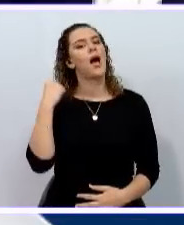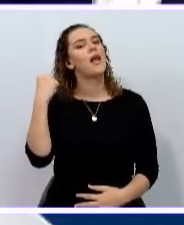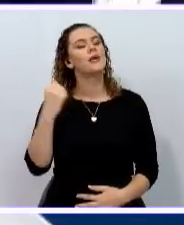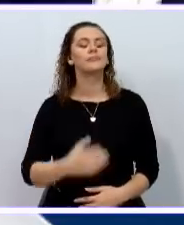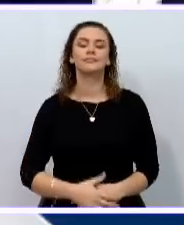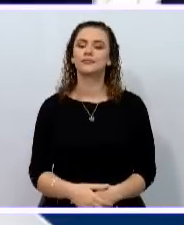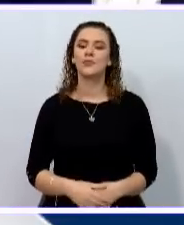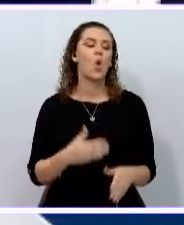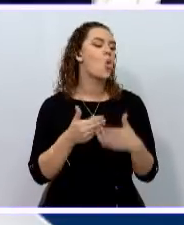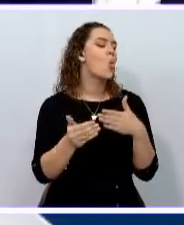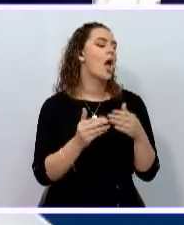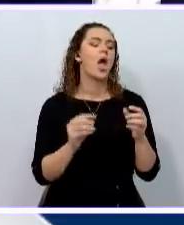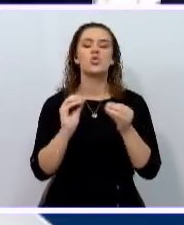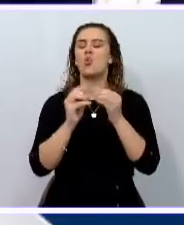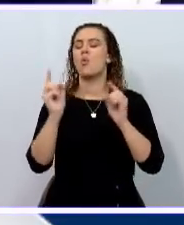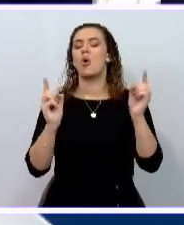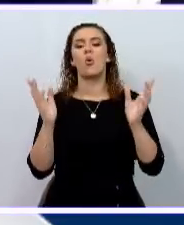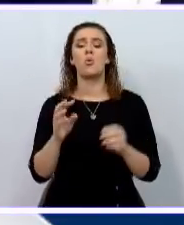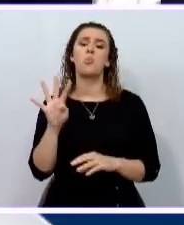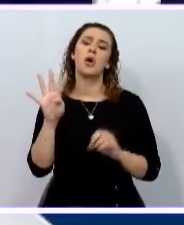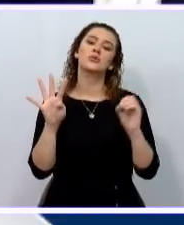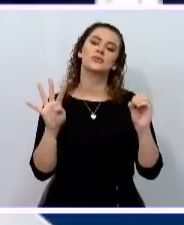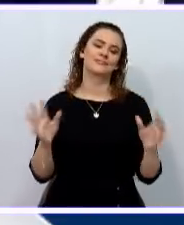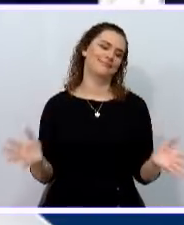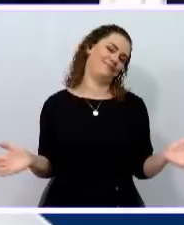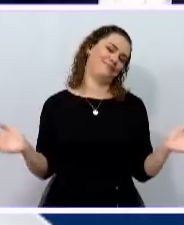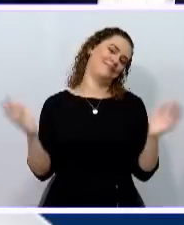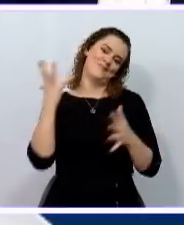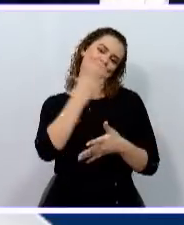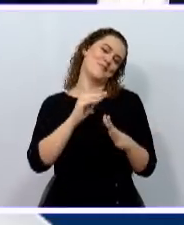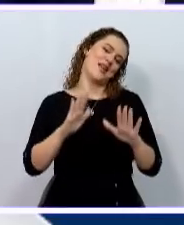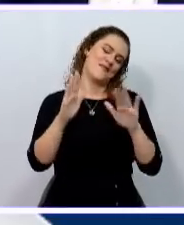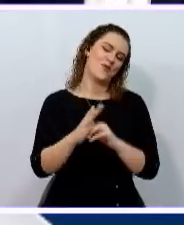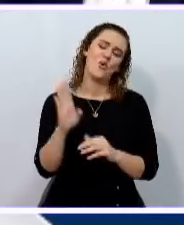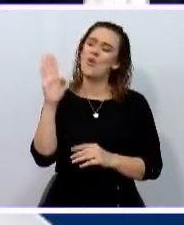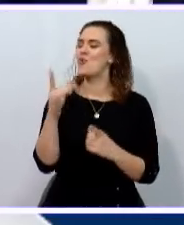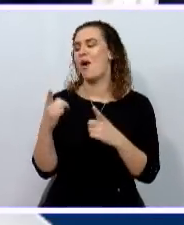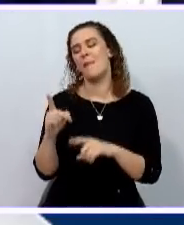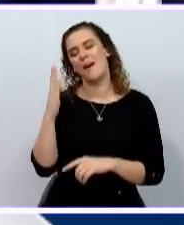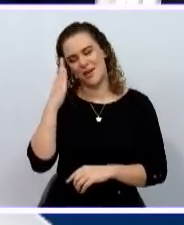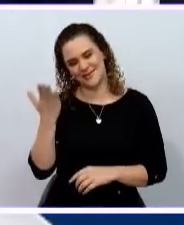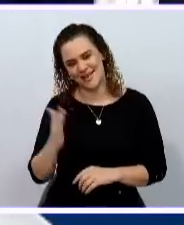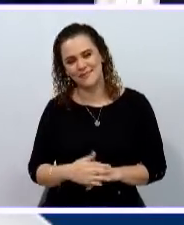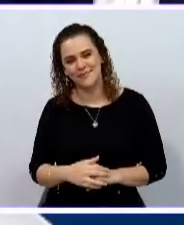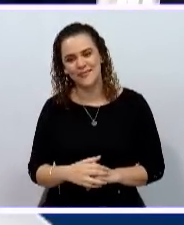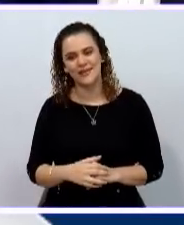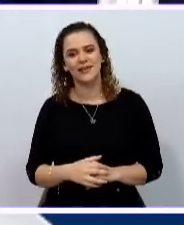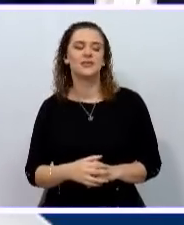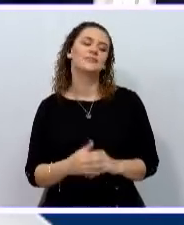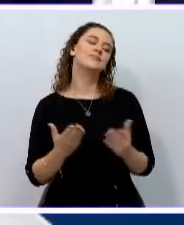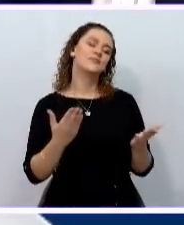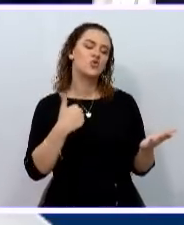por cualquier marcador si es 4-0 maravilloso nunca ha pasado para que sepas nunca